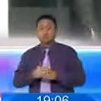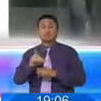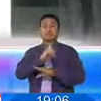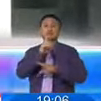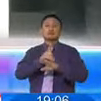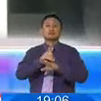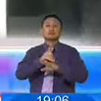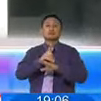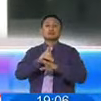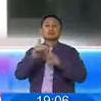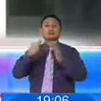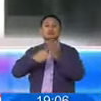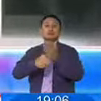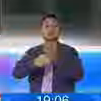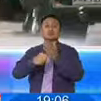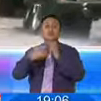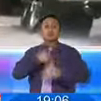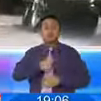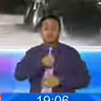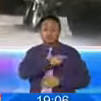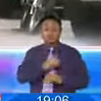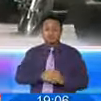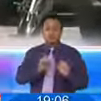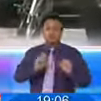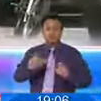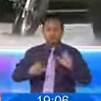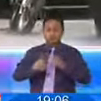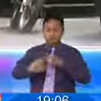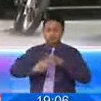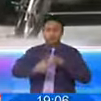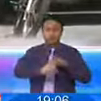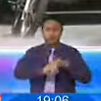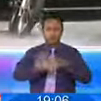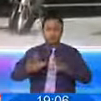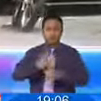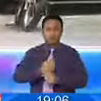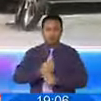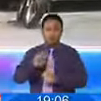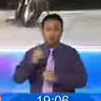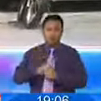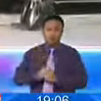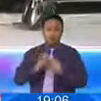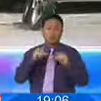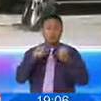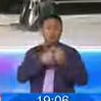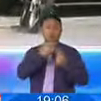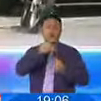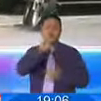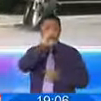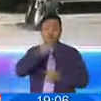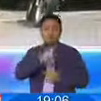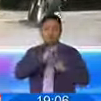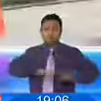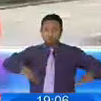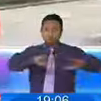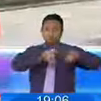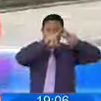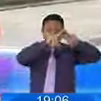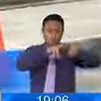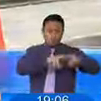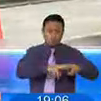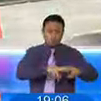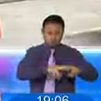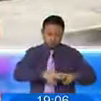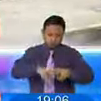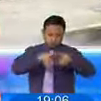del Registro Civil, fueron evacuados para resguardar su seguridad. Miembros del cuerpo antibombas peinaron la zona y descartaron